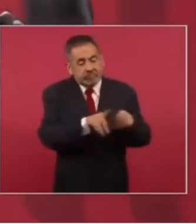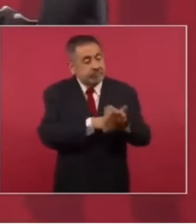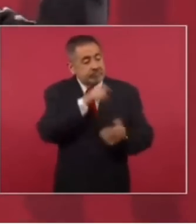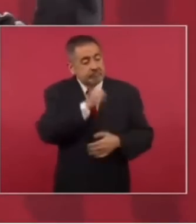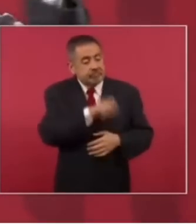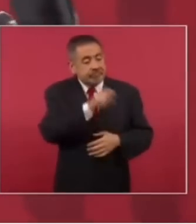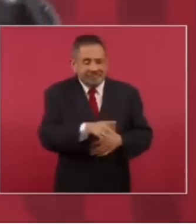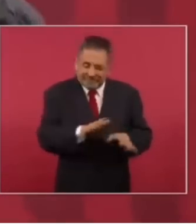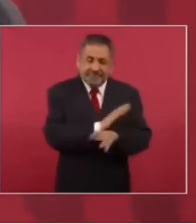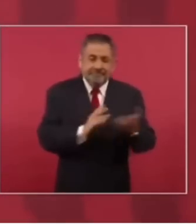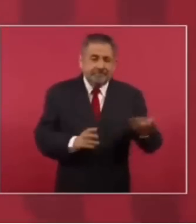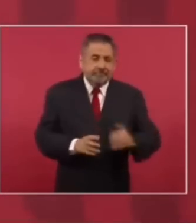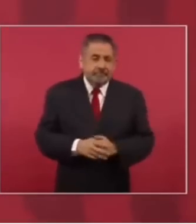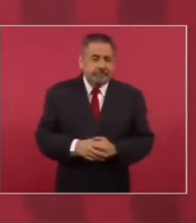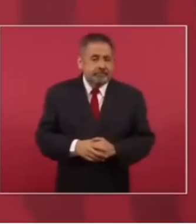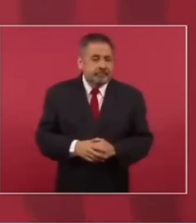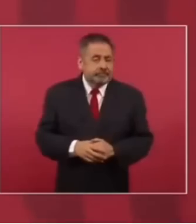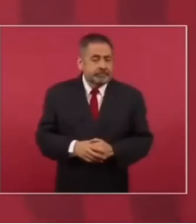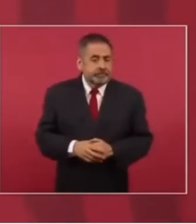con sus